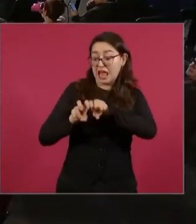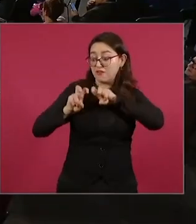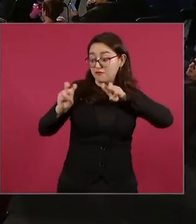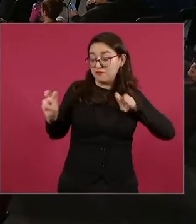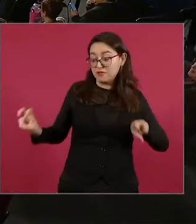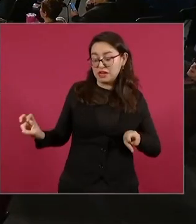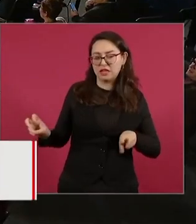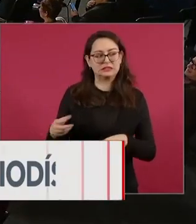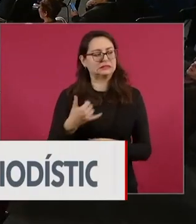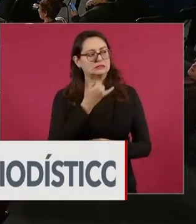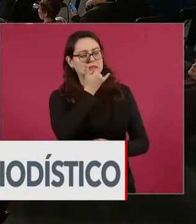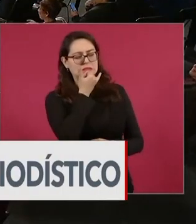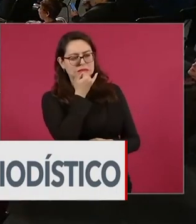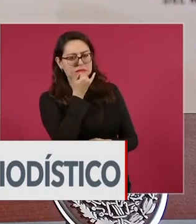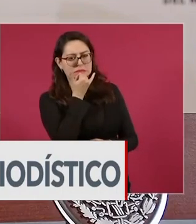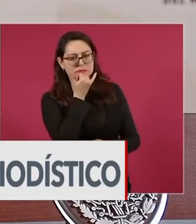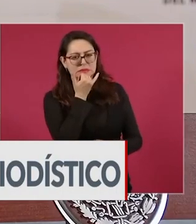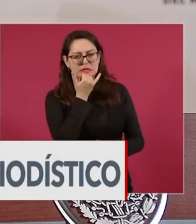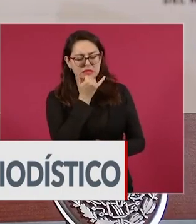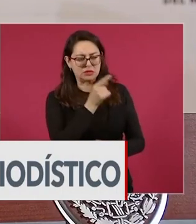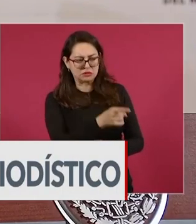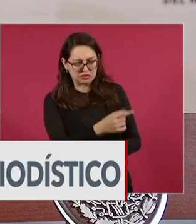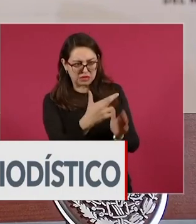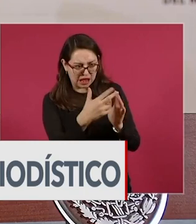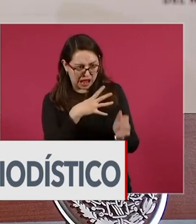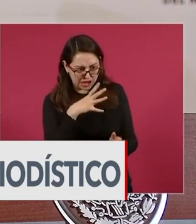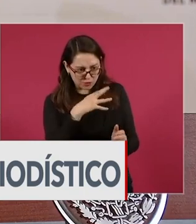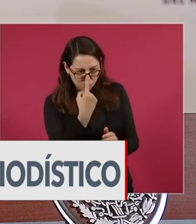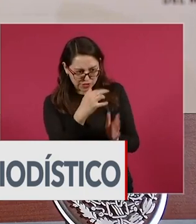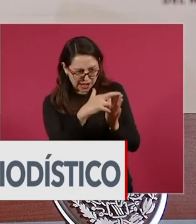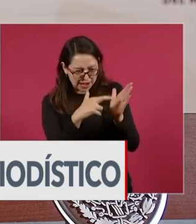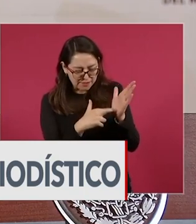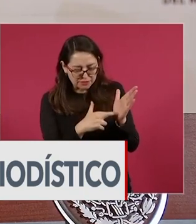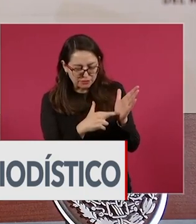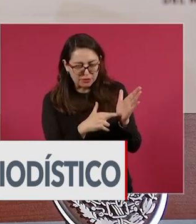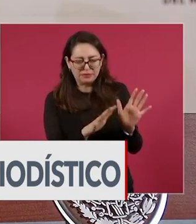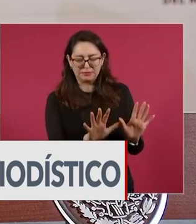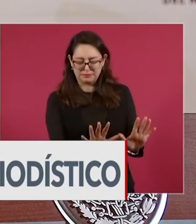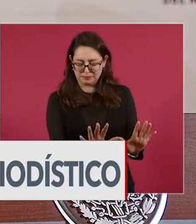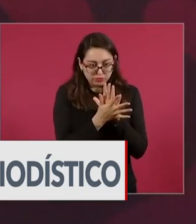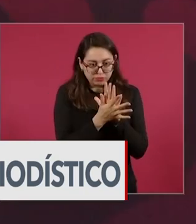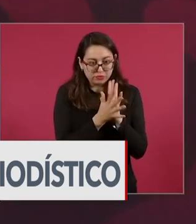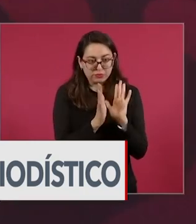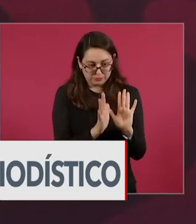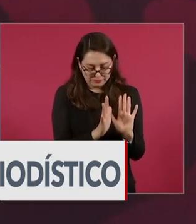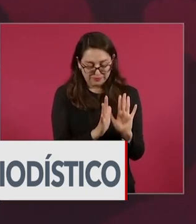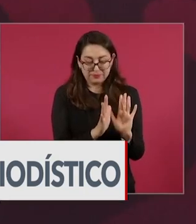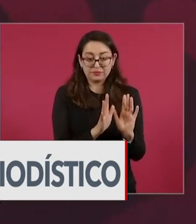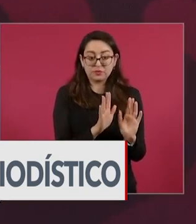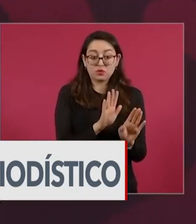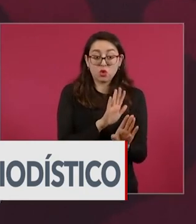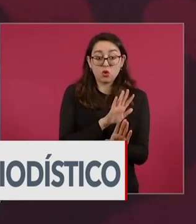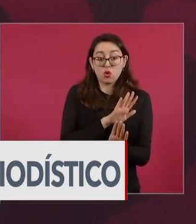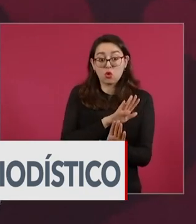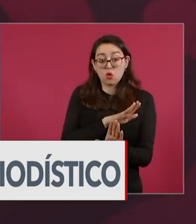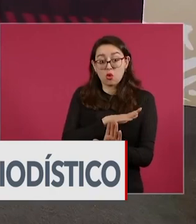En su conferencia de prensa matutina, el presidente mexicano criticó al diario estadounidense The New York Times por haber publicado un reportaje que